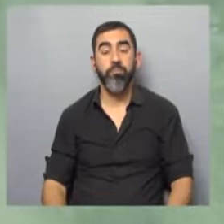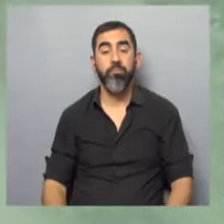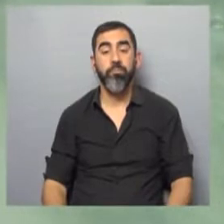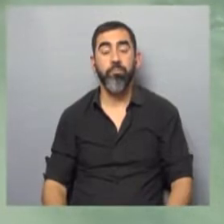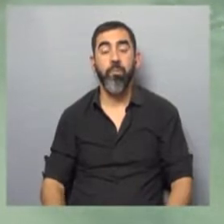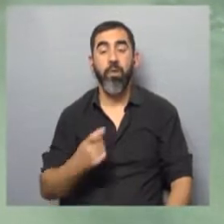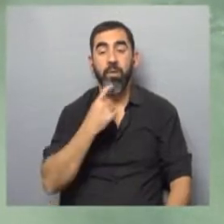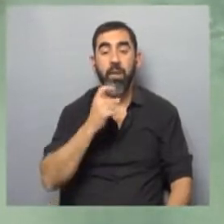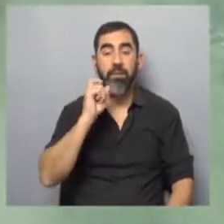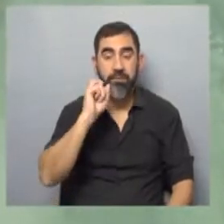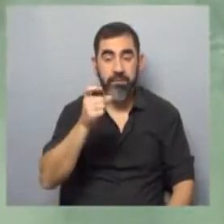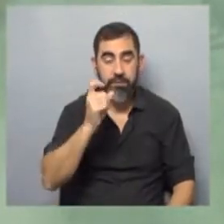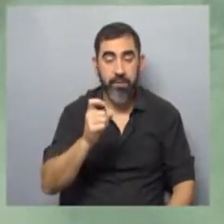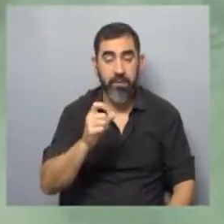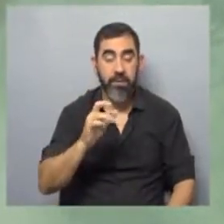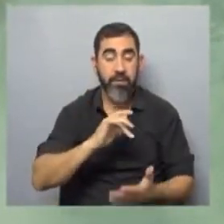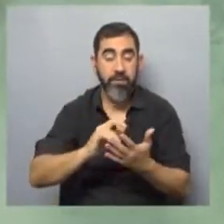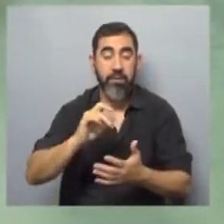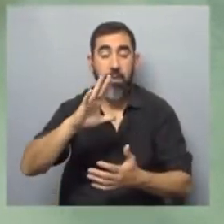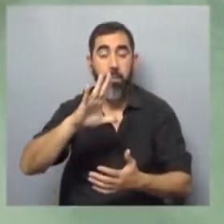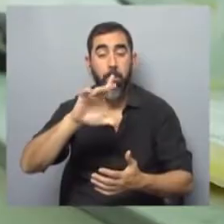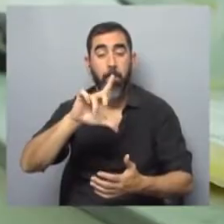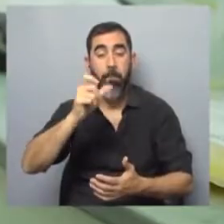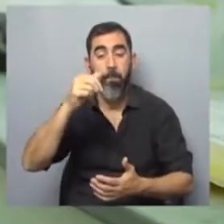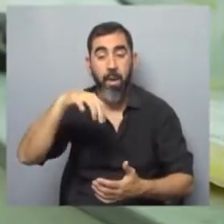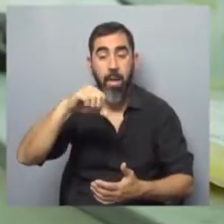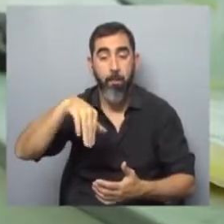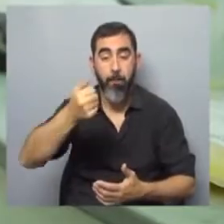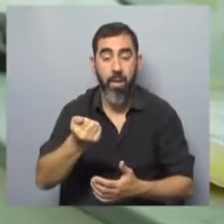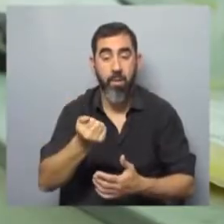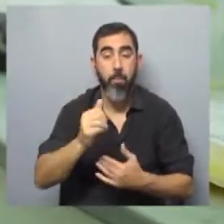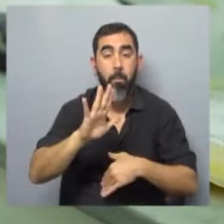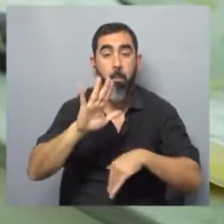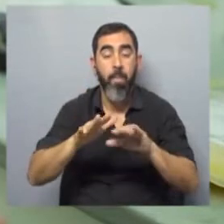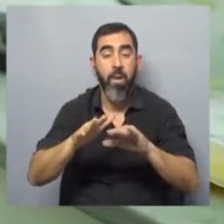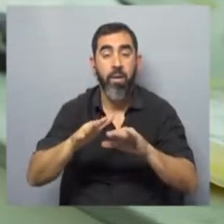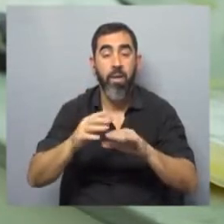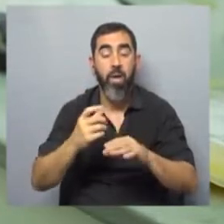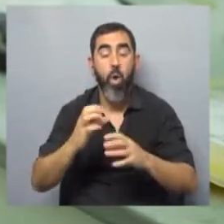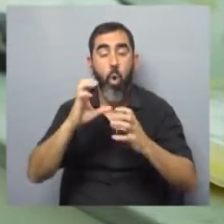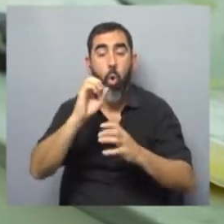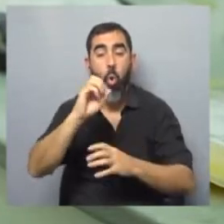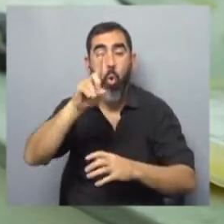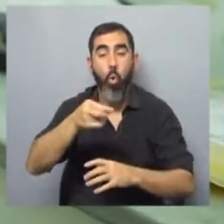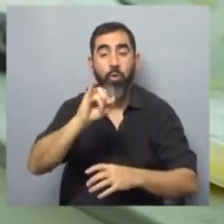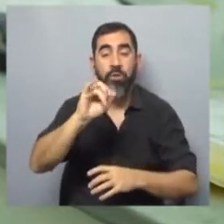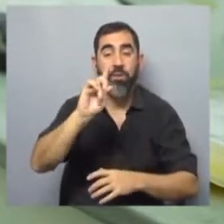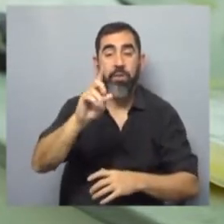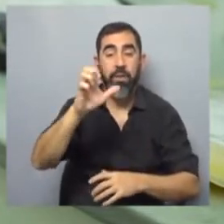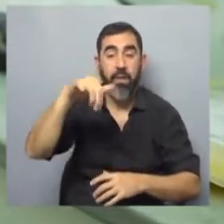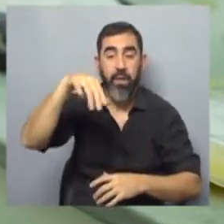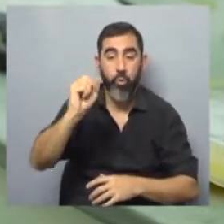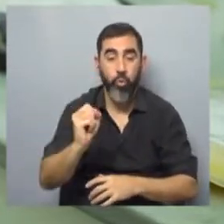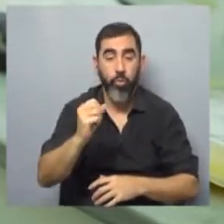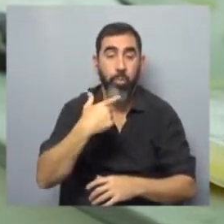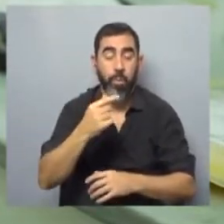La sangre desplasmatizada en general se utiliza para aumentar el transporte de oxígeno, ¿tá? Cuando hay una